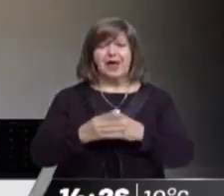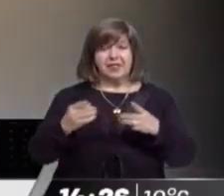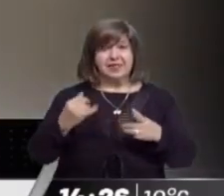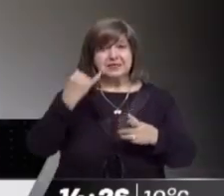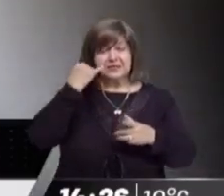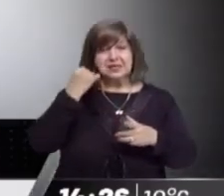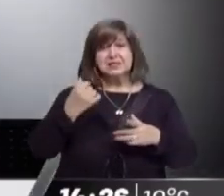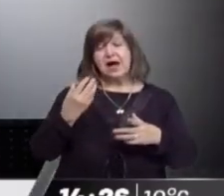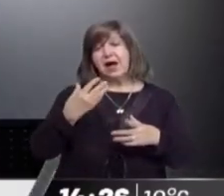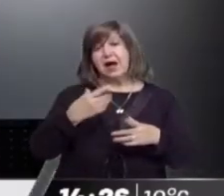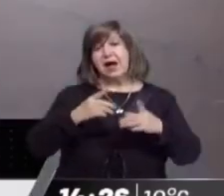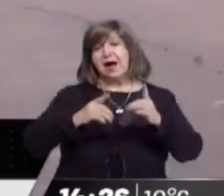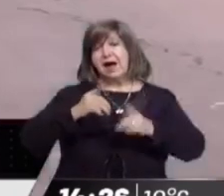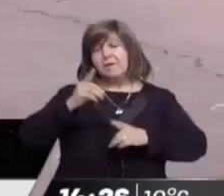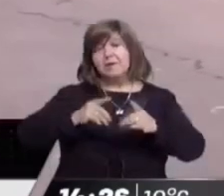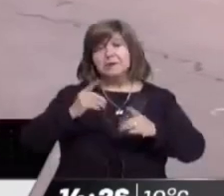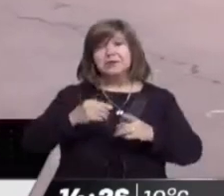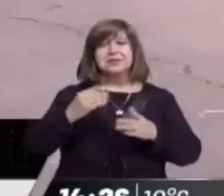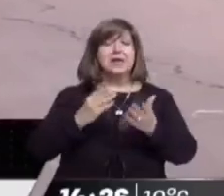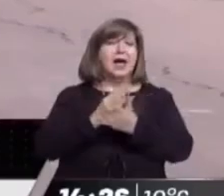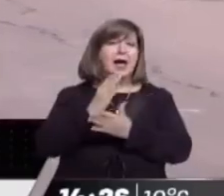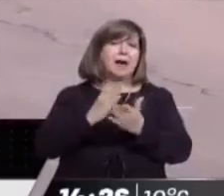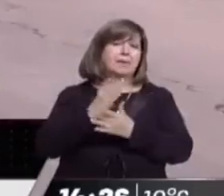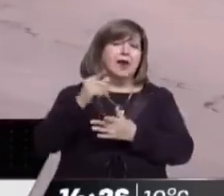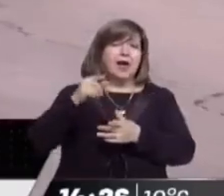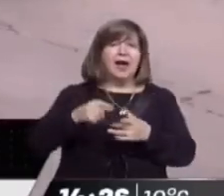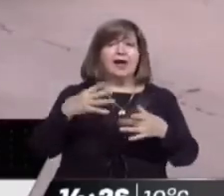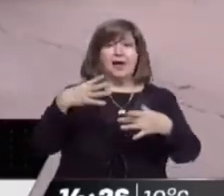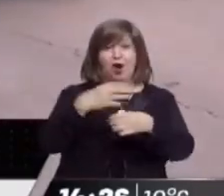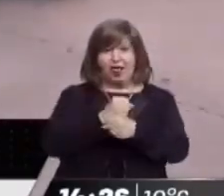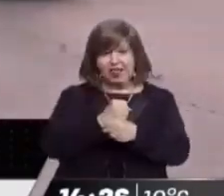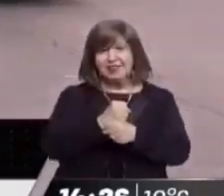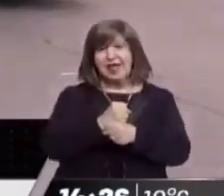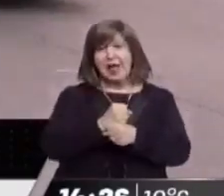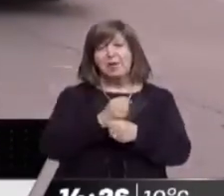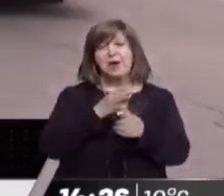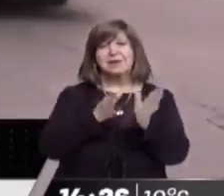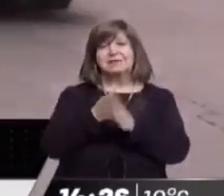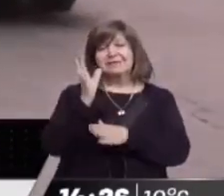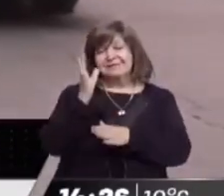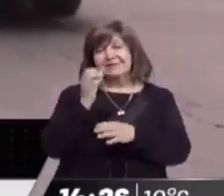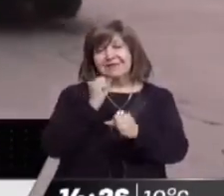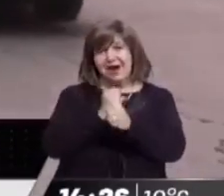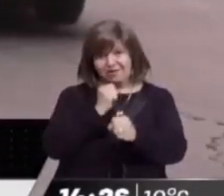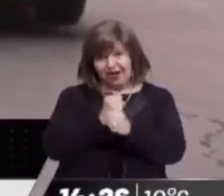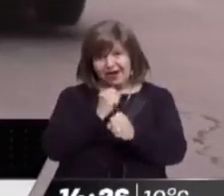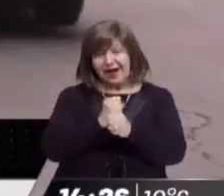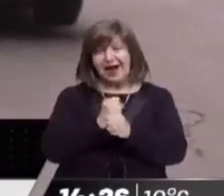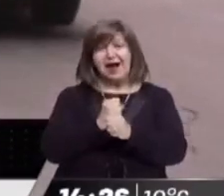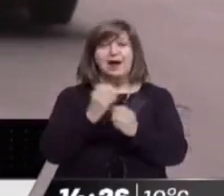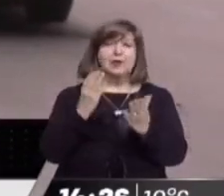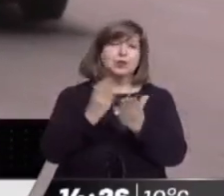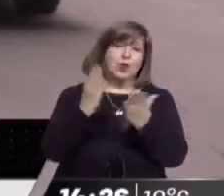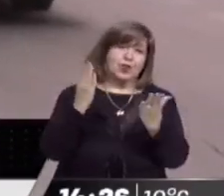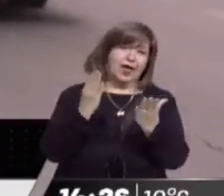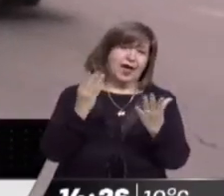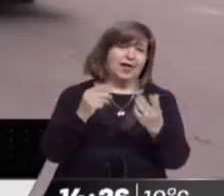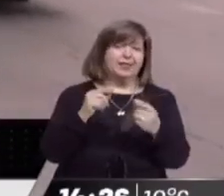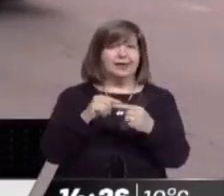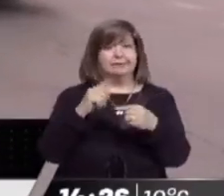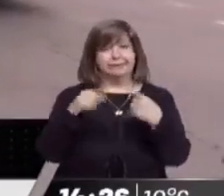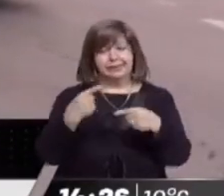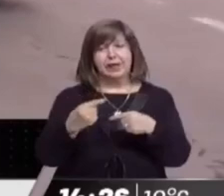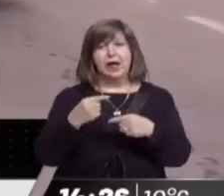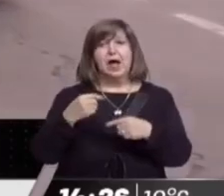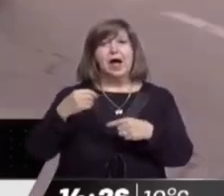Entre semana muchas personas utilizan el transporte público de pasajeros para concurrir a sus actividades laborales, estudiantiles u otras.